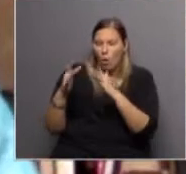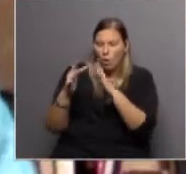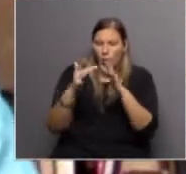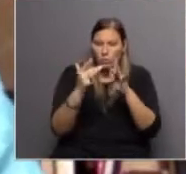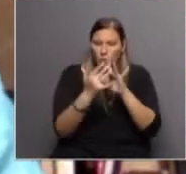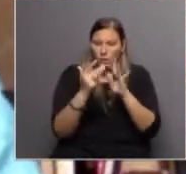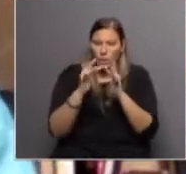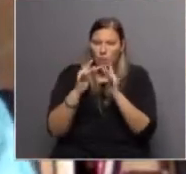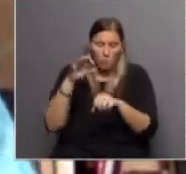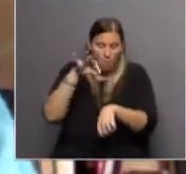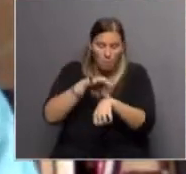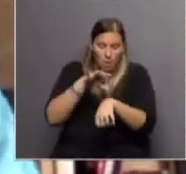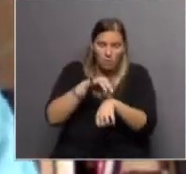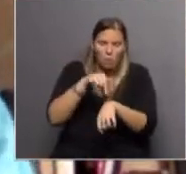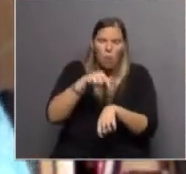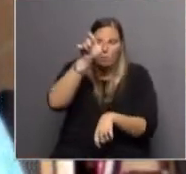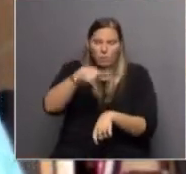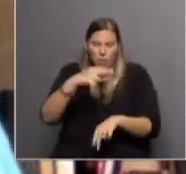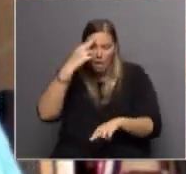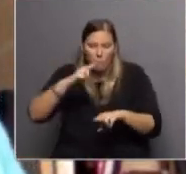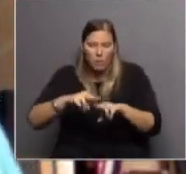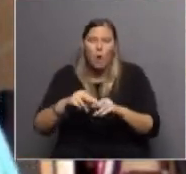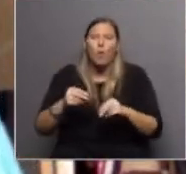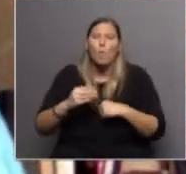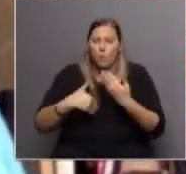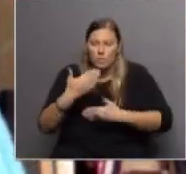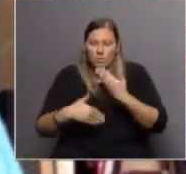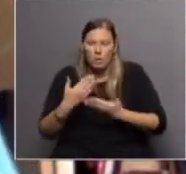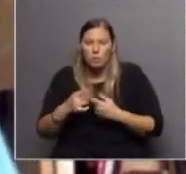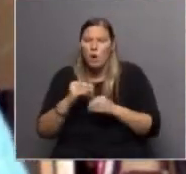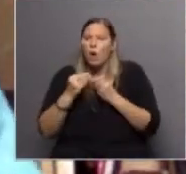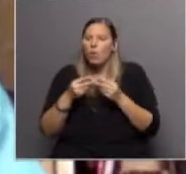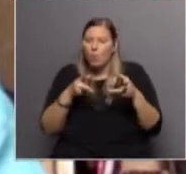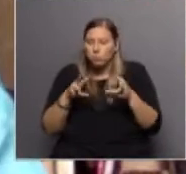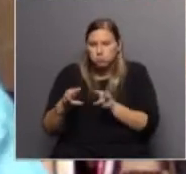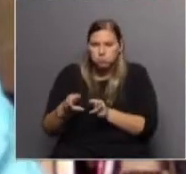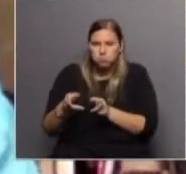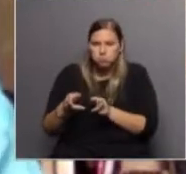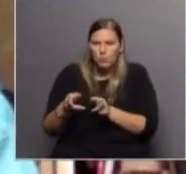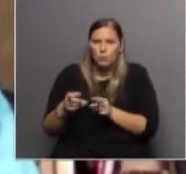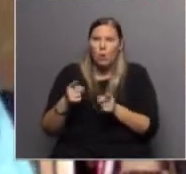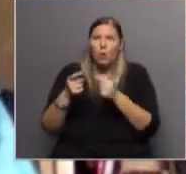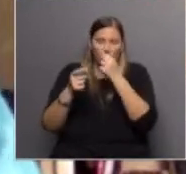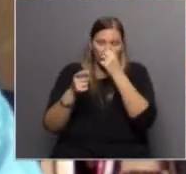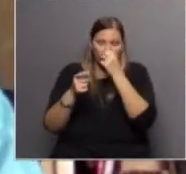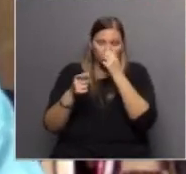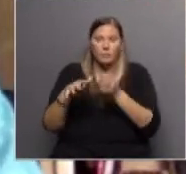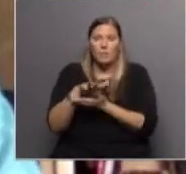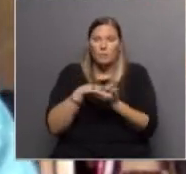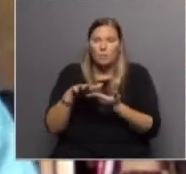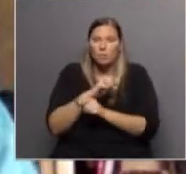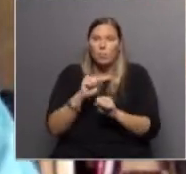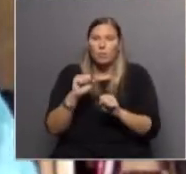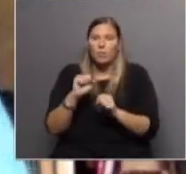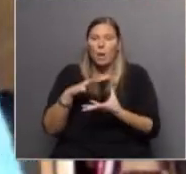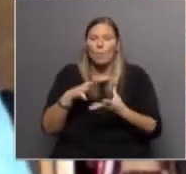para entender cómo era desde el paciente, cómo se desarrollaba la enfermedad, cuál era el periodo de incubación, cómo esas cosas podían influir en